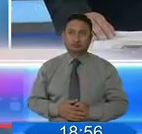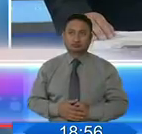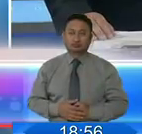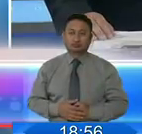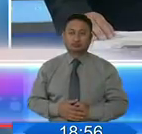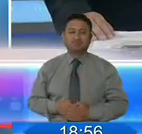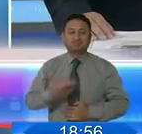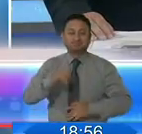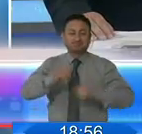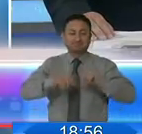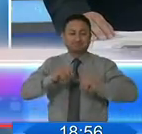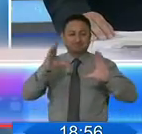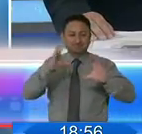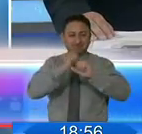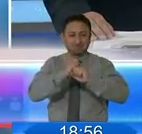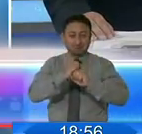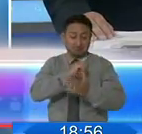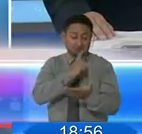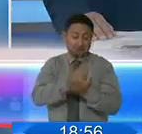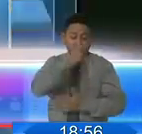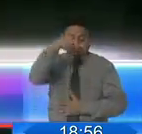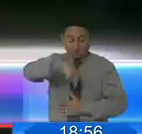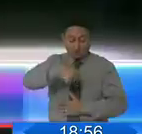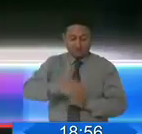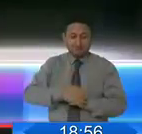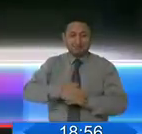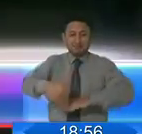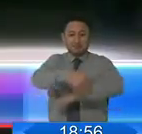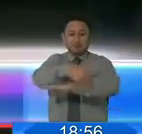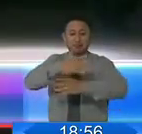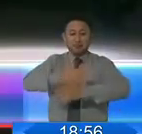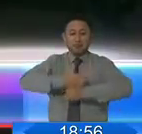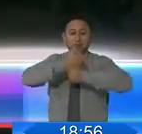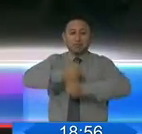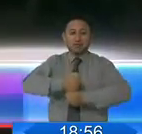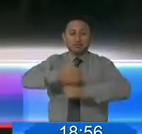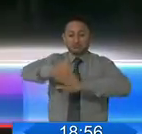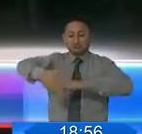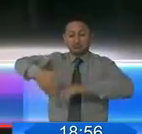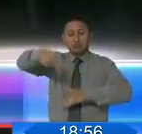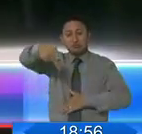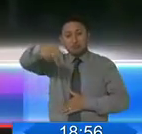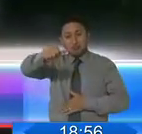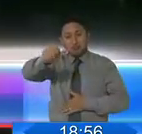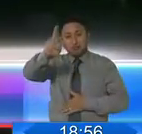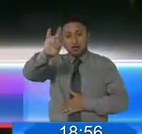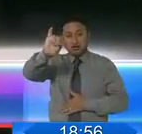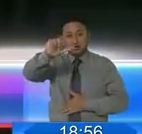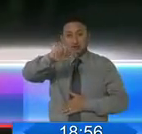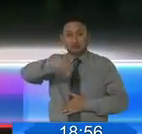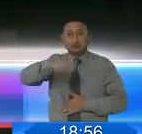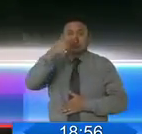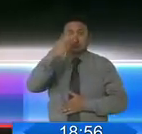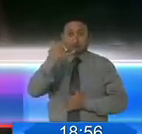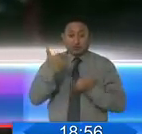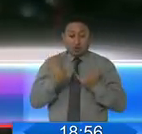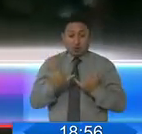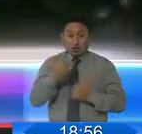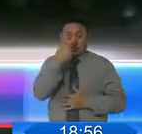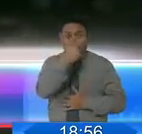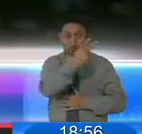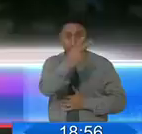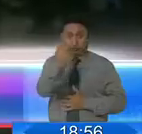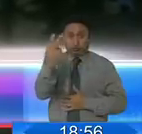amigos muy buenas noches de asia nos encontramos de la avenida amazonas y patria donde justamente como ustedes pueden observar en estos instantes